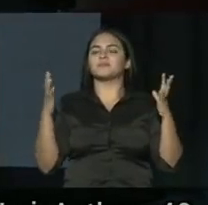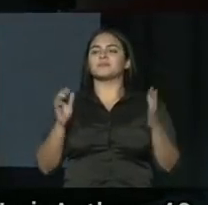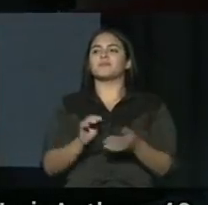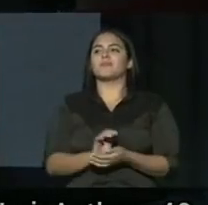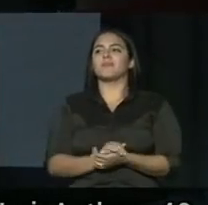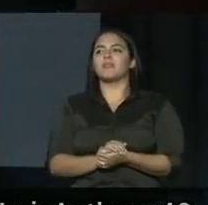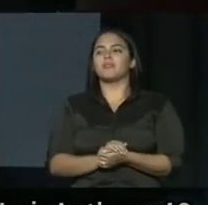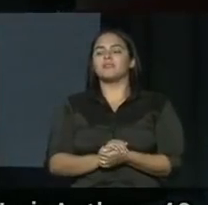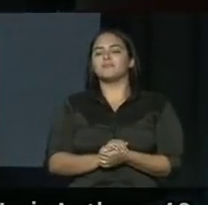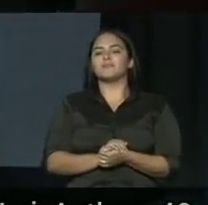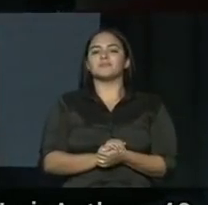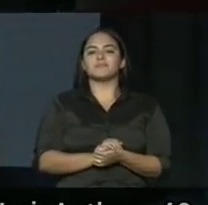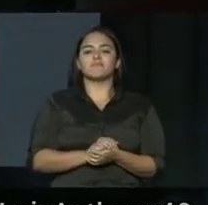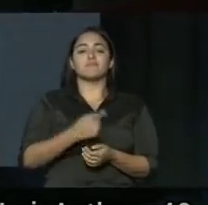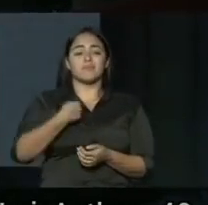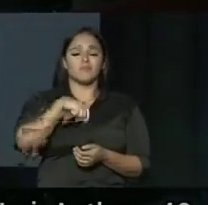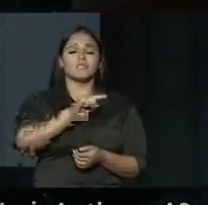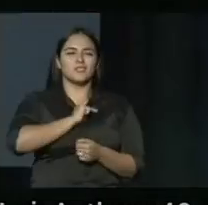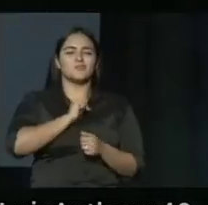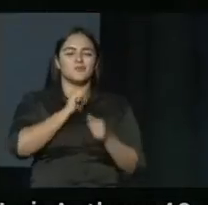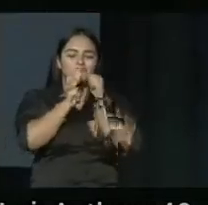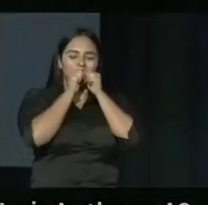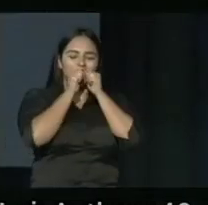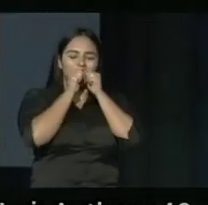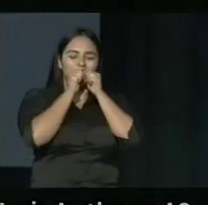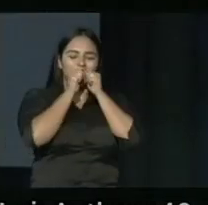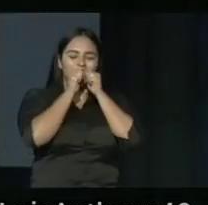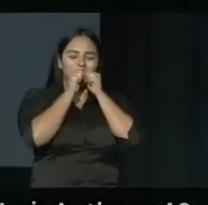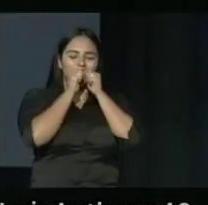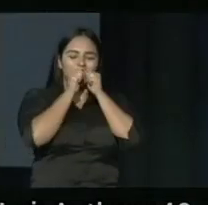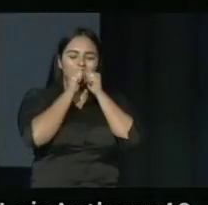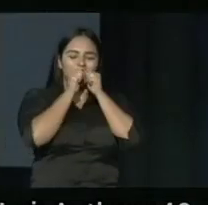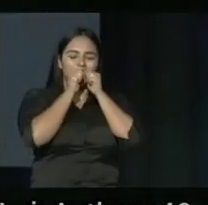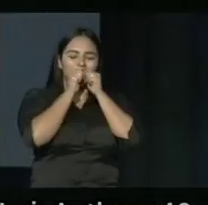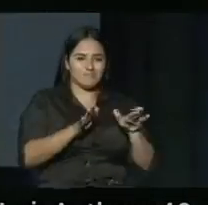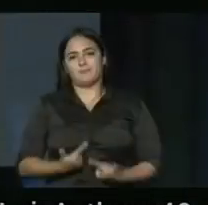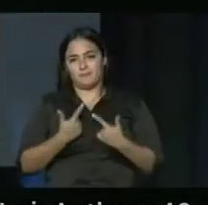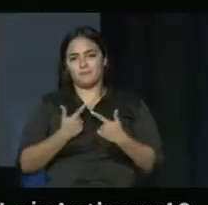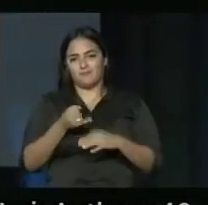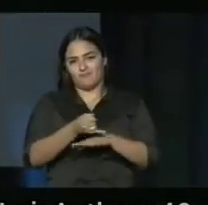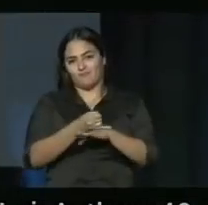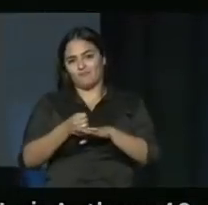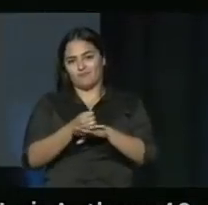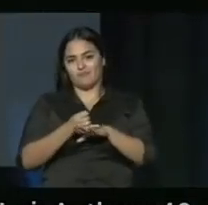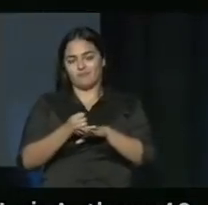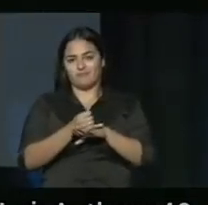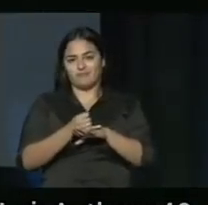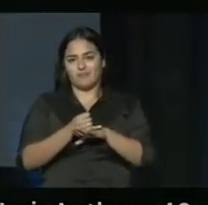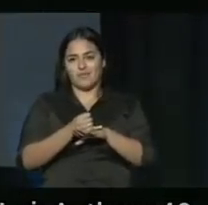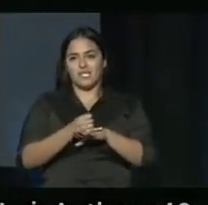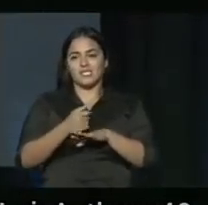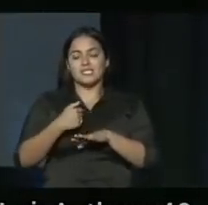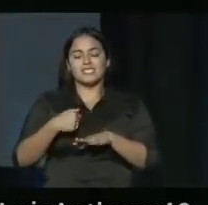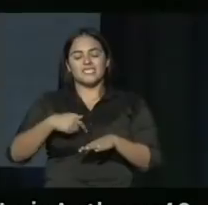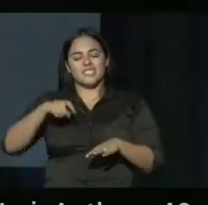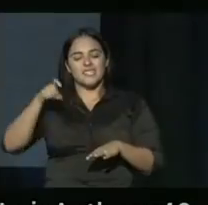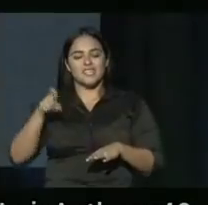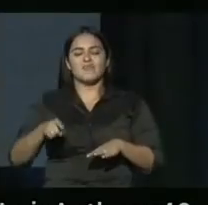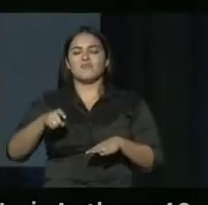Y es que los que tenemos la bendición de vivir en esta isla, tenemos el deber